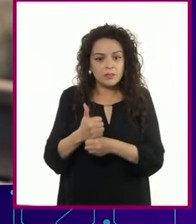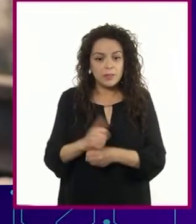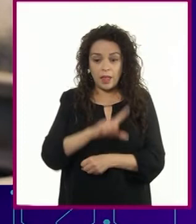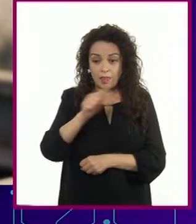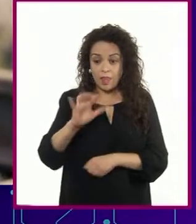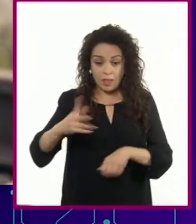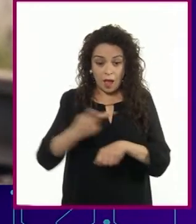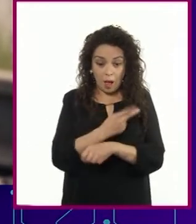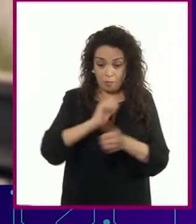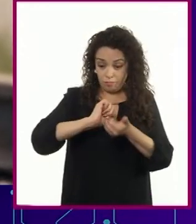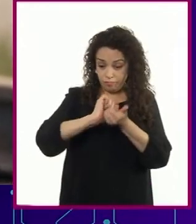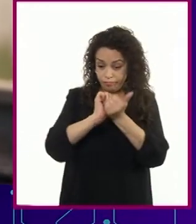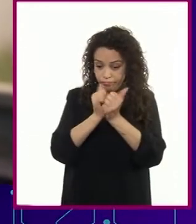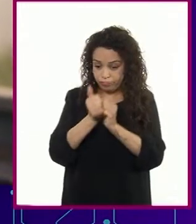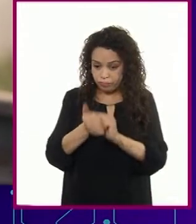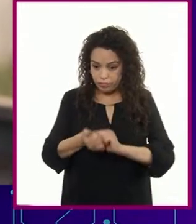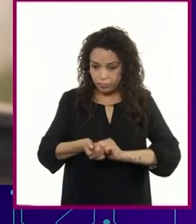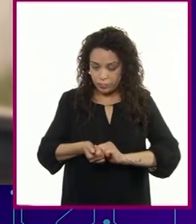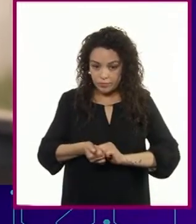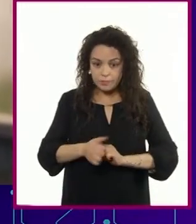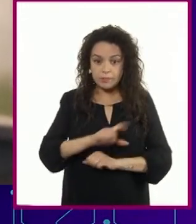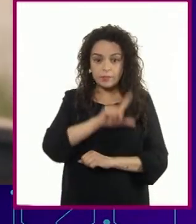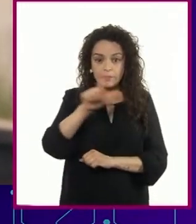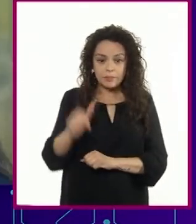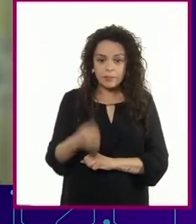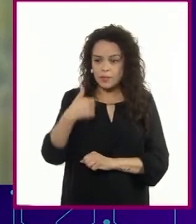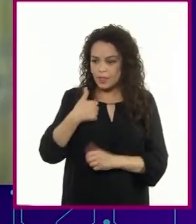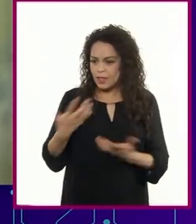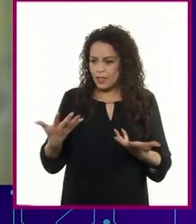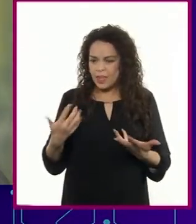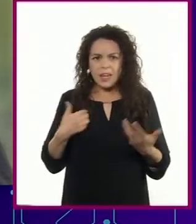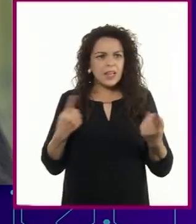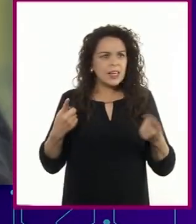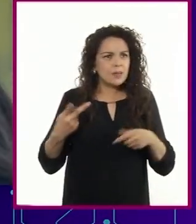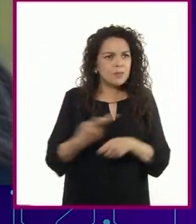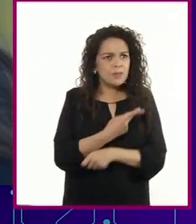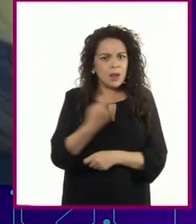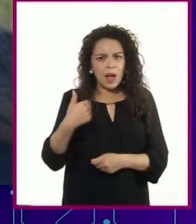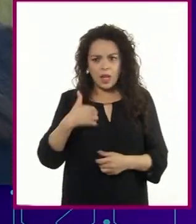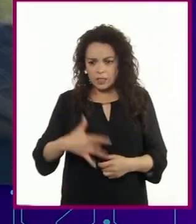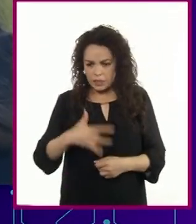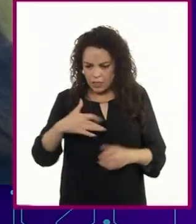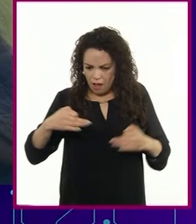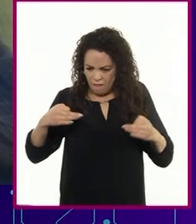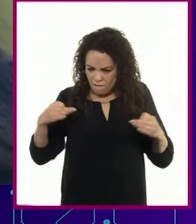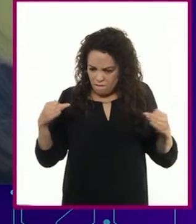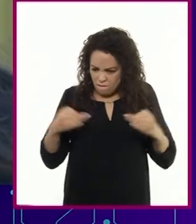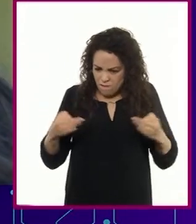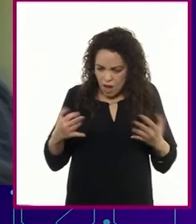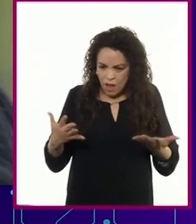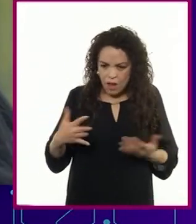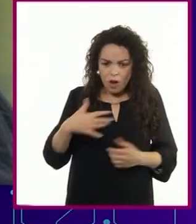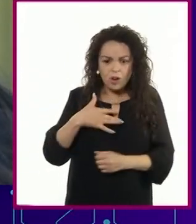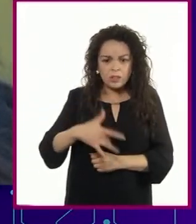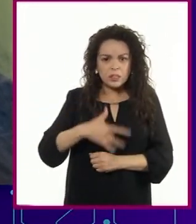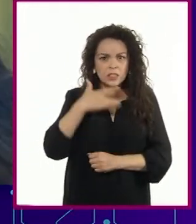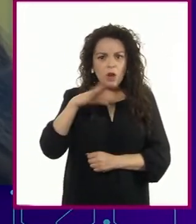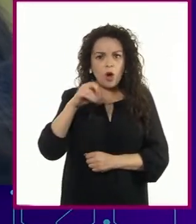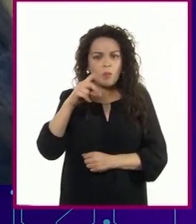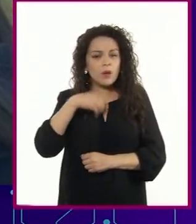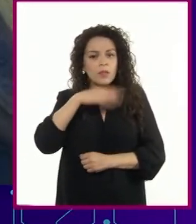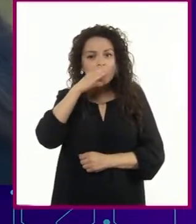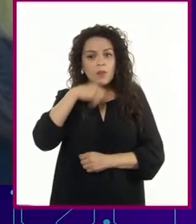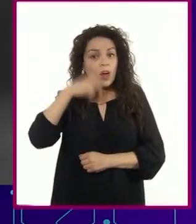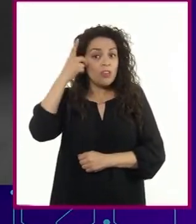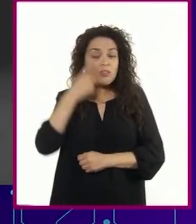de abstinencia y no sabía qué estaba pasando realmente conmigo. Sudaba frío, tenía escalofríos intensos, no podía estar cómoda, trataba de dormir, pero